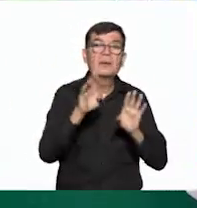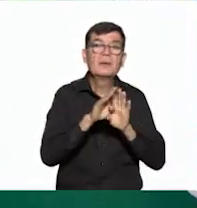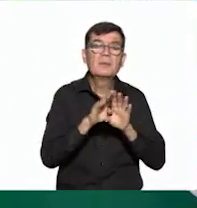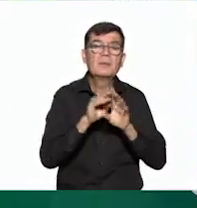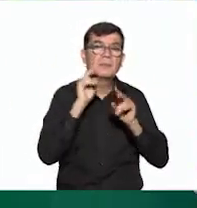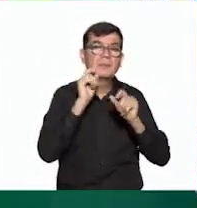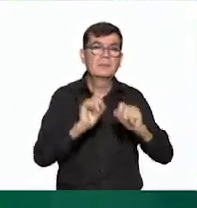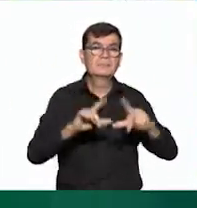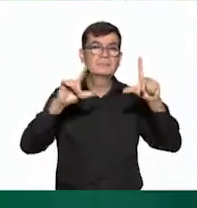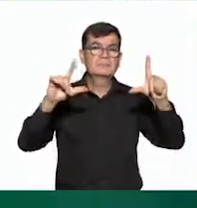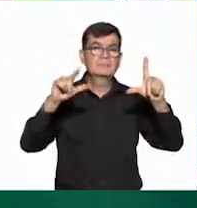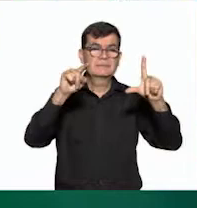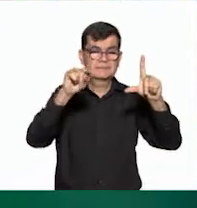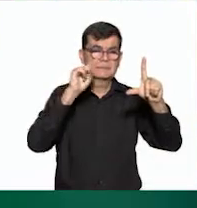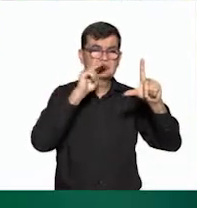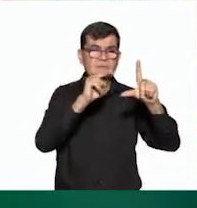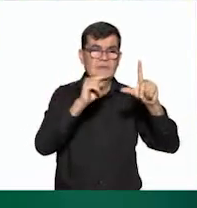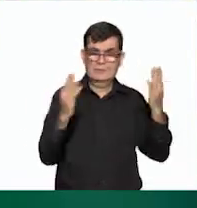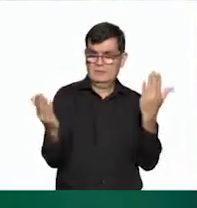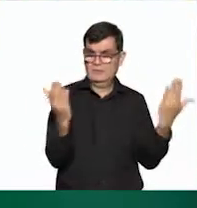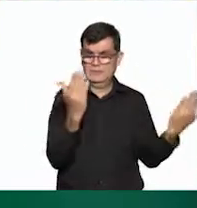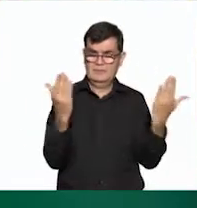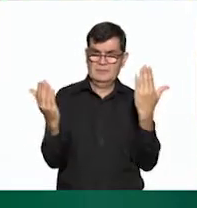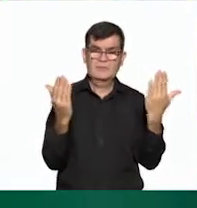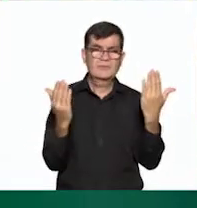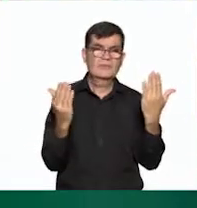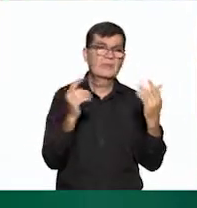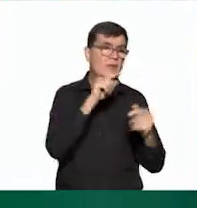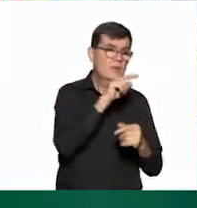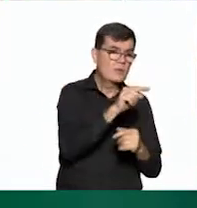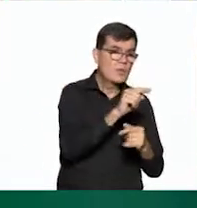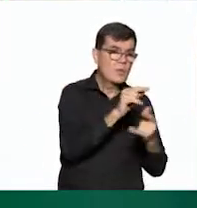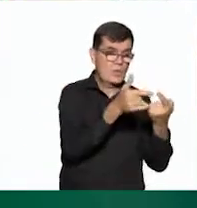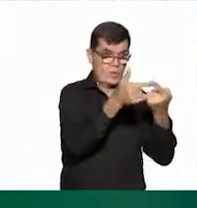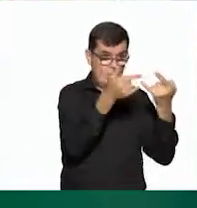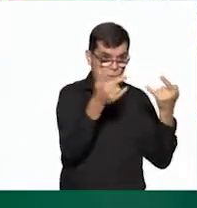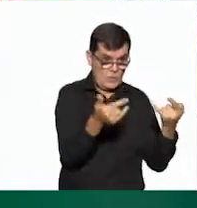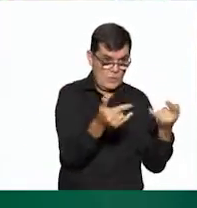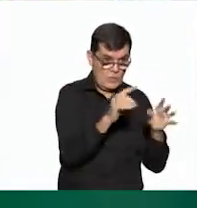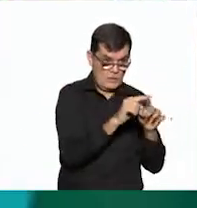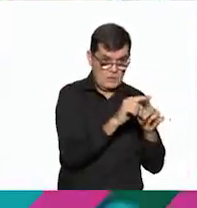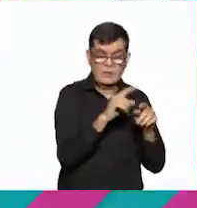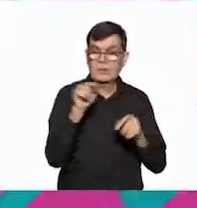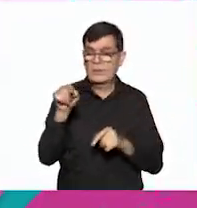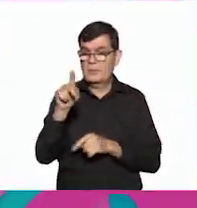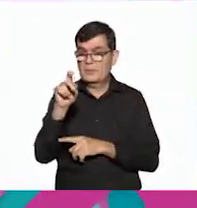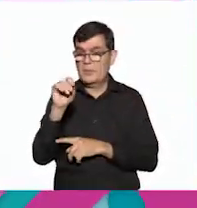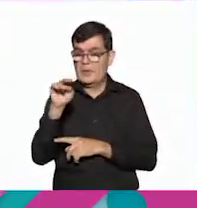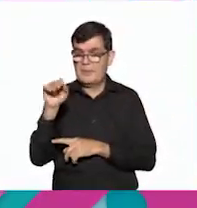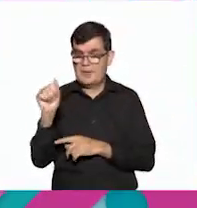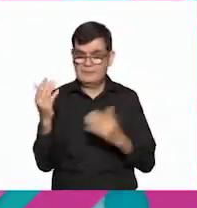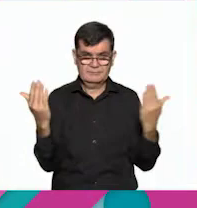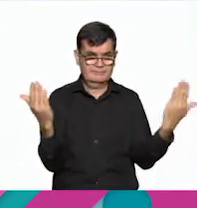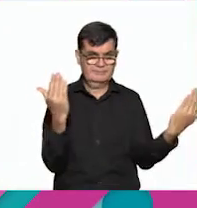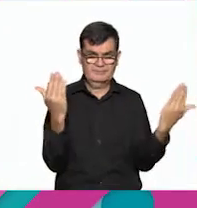en pantalla la siguiente comparación entre un cuento y un poema. Uh-huh. Vamos a